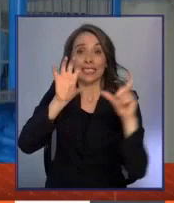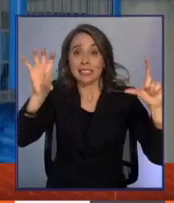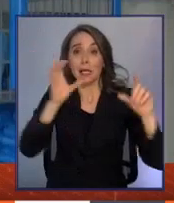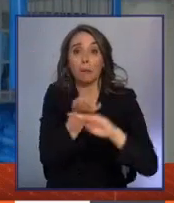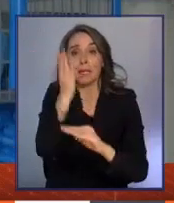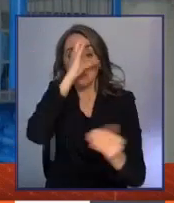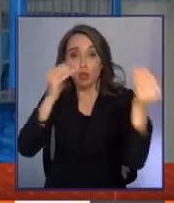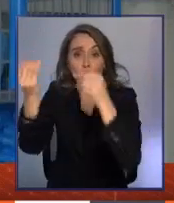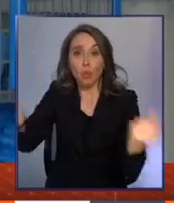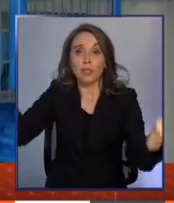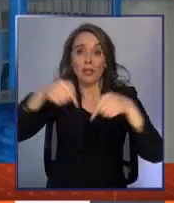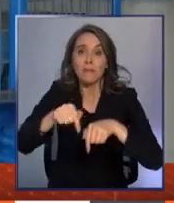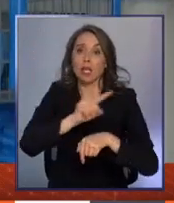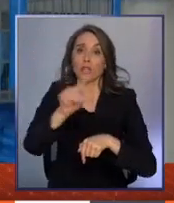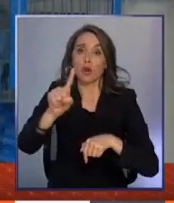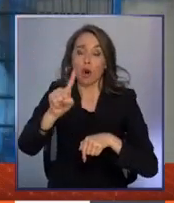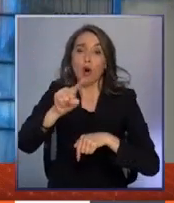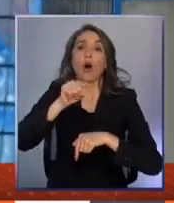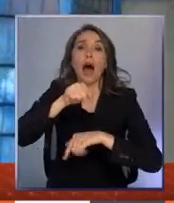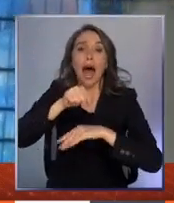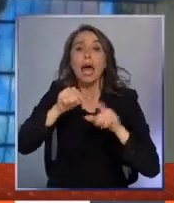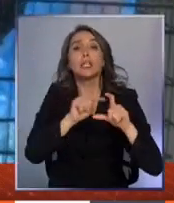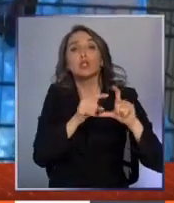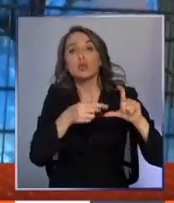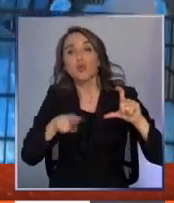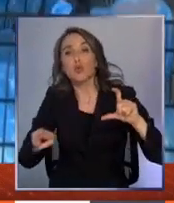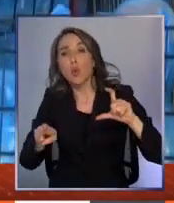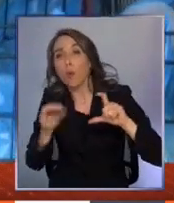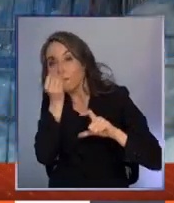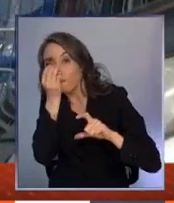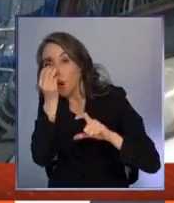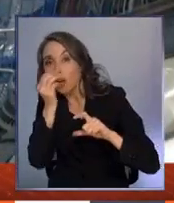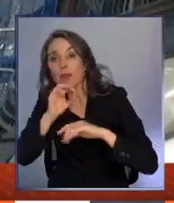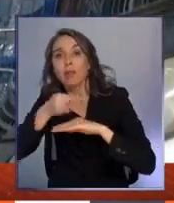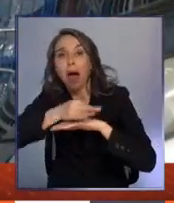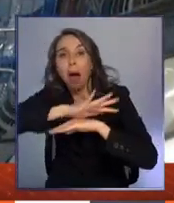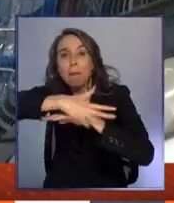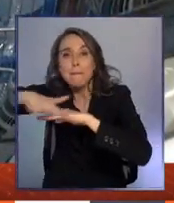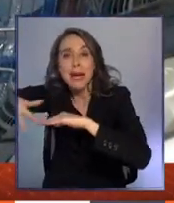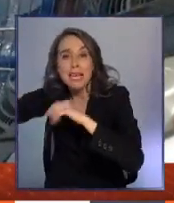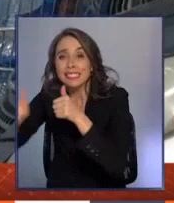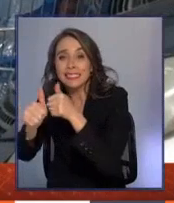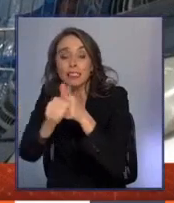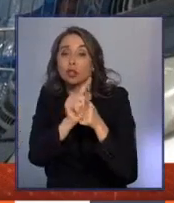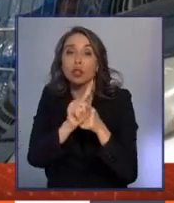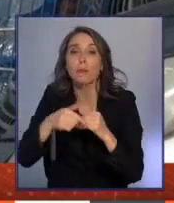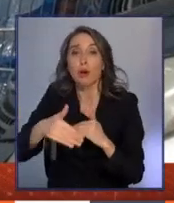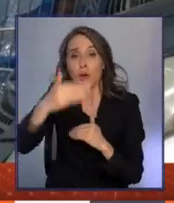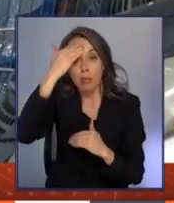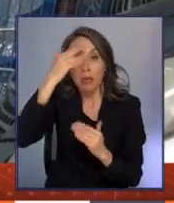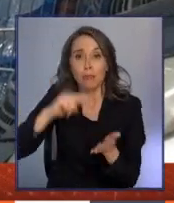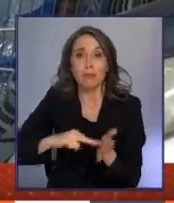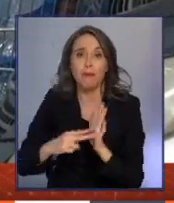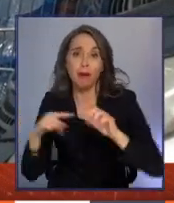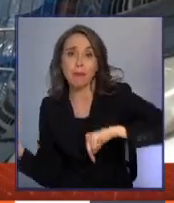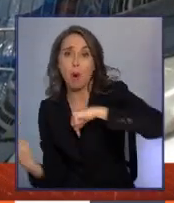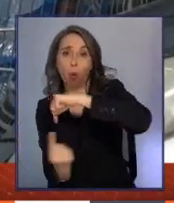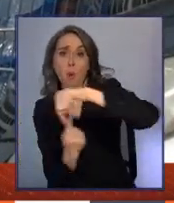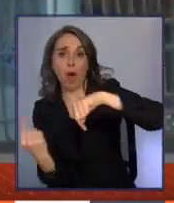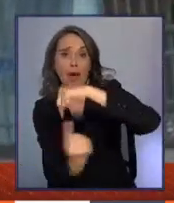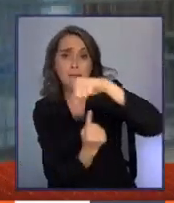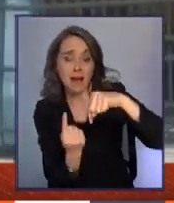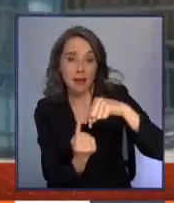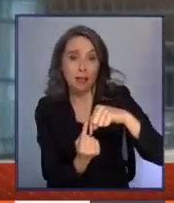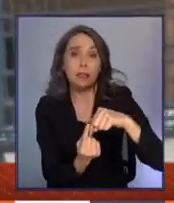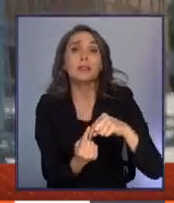en este momento a las costas, es decir, al sur de Florida, por los problemas que podría traer en los próximos días este huracán, el cual se espera